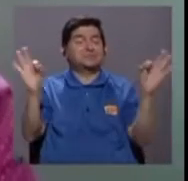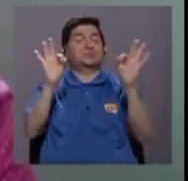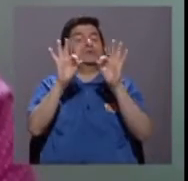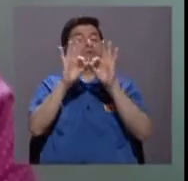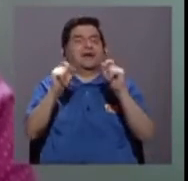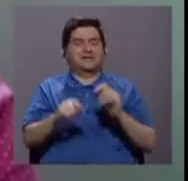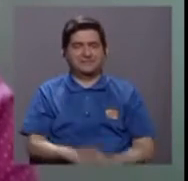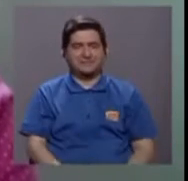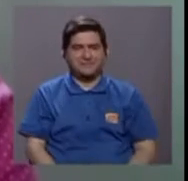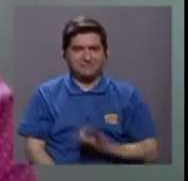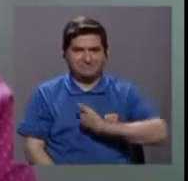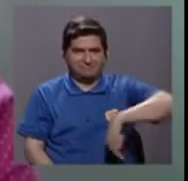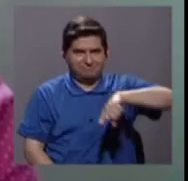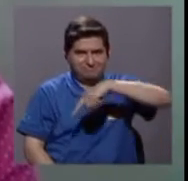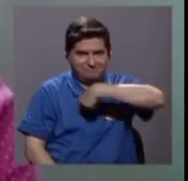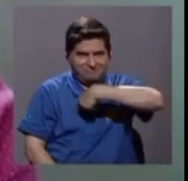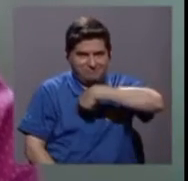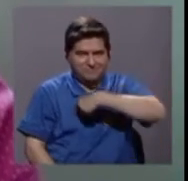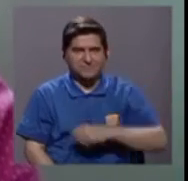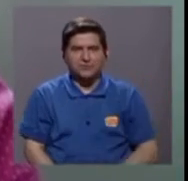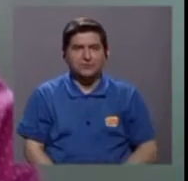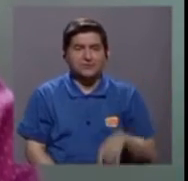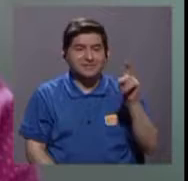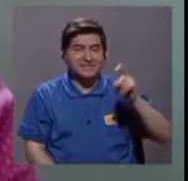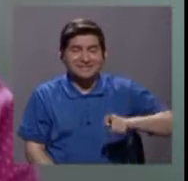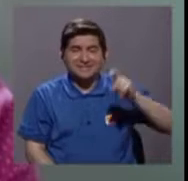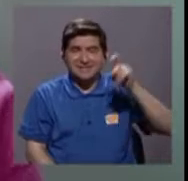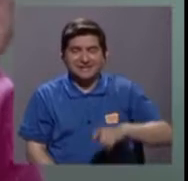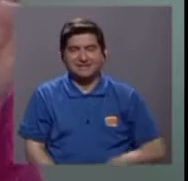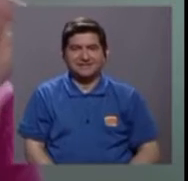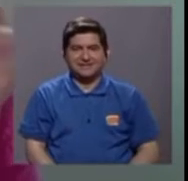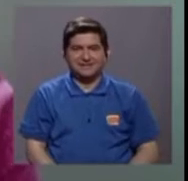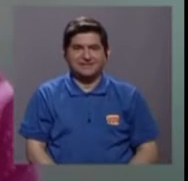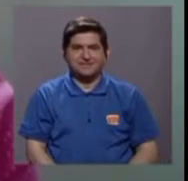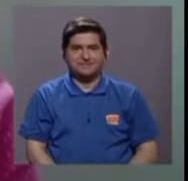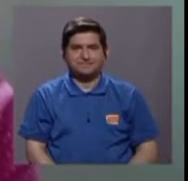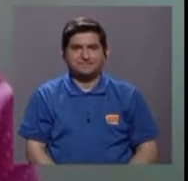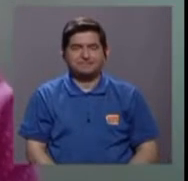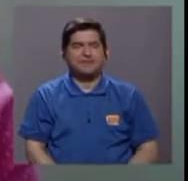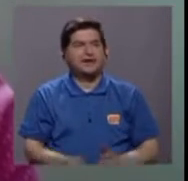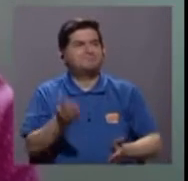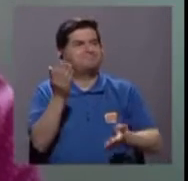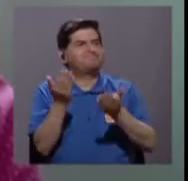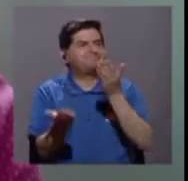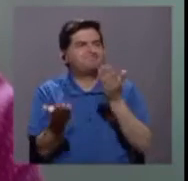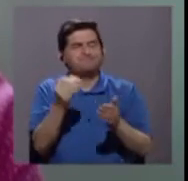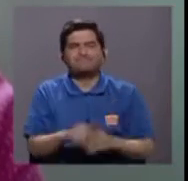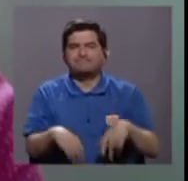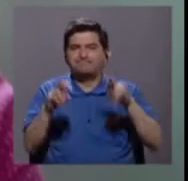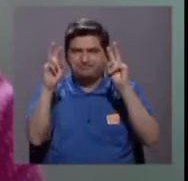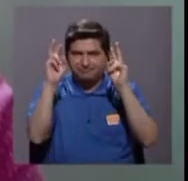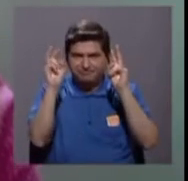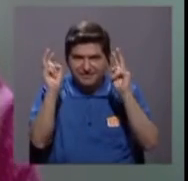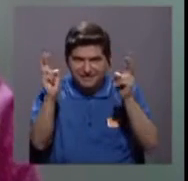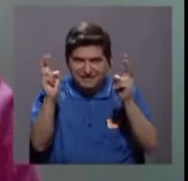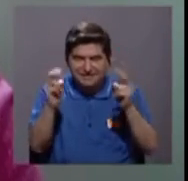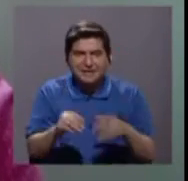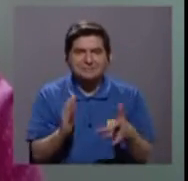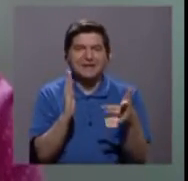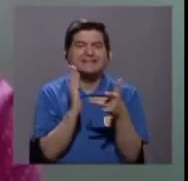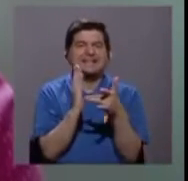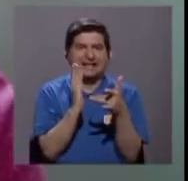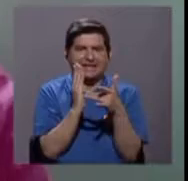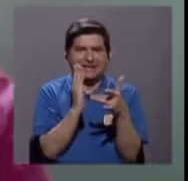¿verdad? Nosotros requerimos, y quizás este es un tema